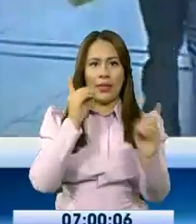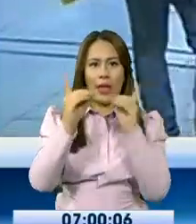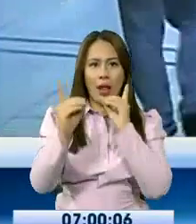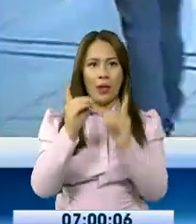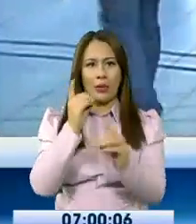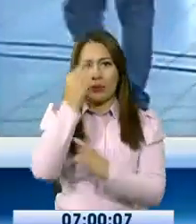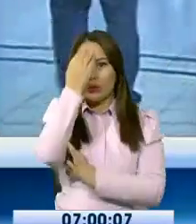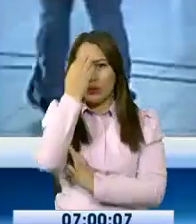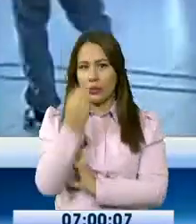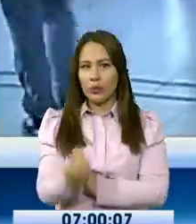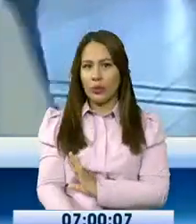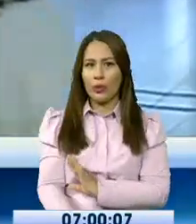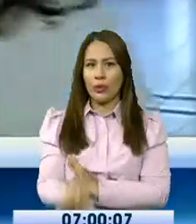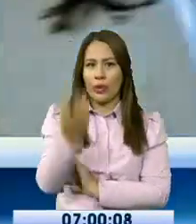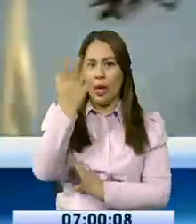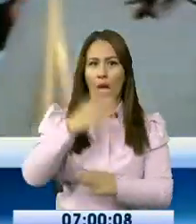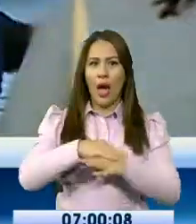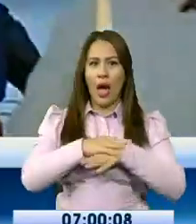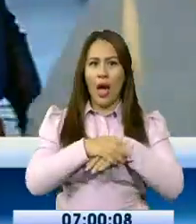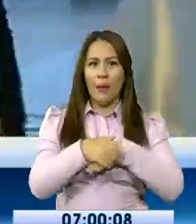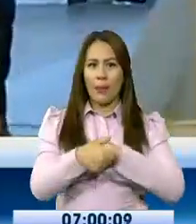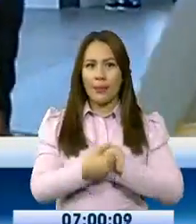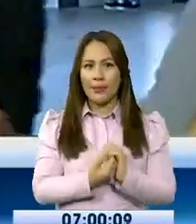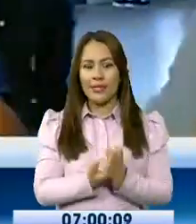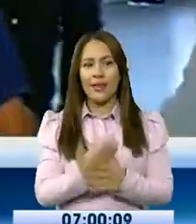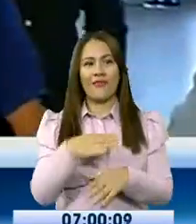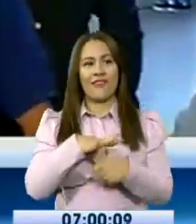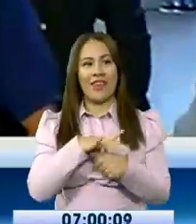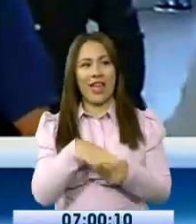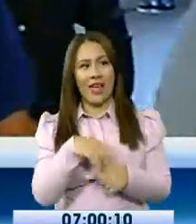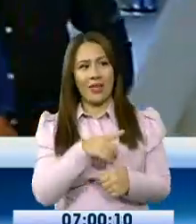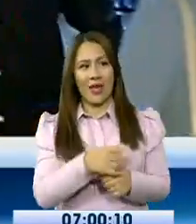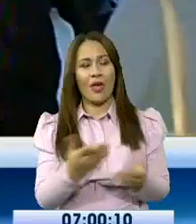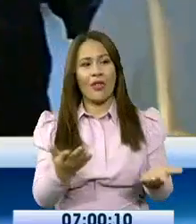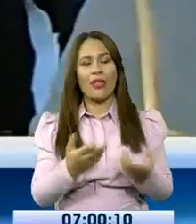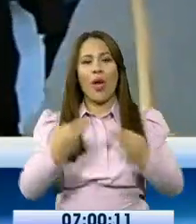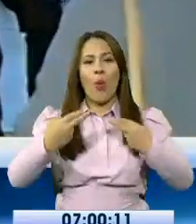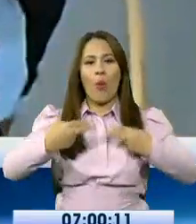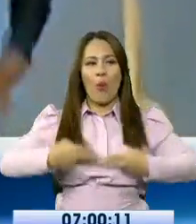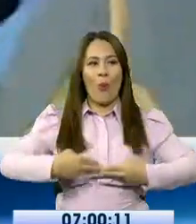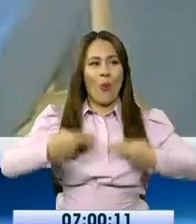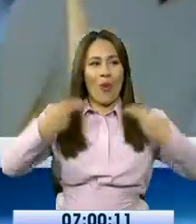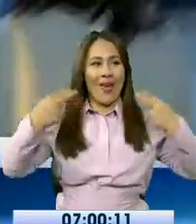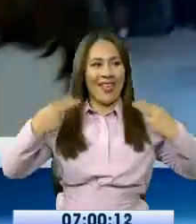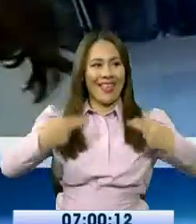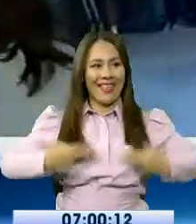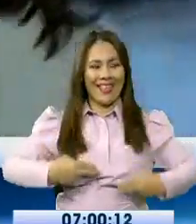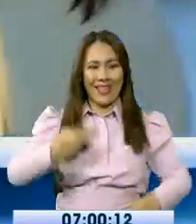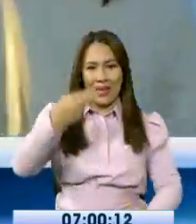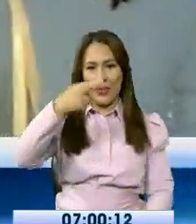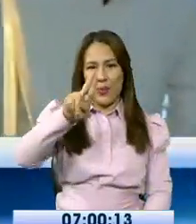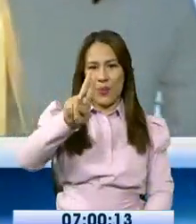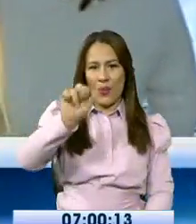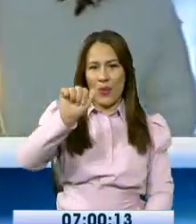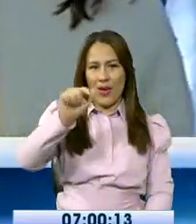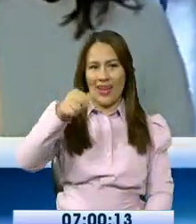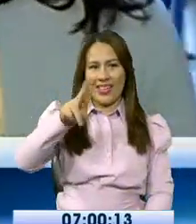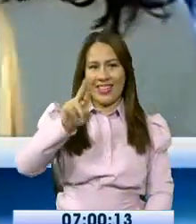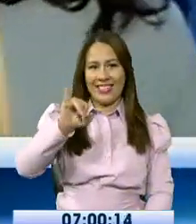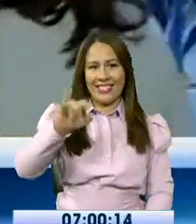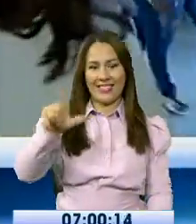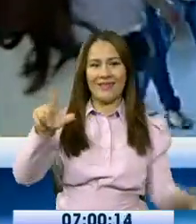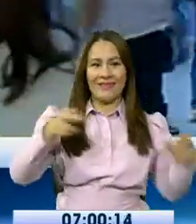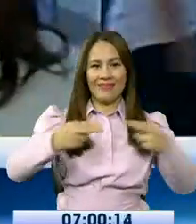días. Aprovechando el feriado para salir con su esposa. ¿A dónde se dirige? A Guaquilla. ¿Guaquillas? Sí. Amiga, buenos días. ¿Contenta que va a Guaquillas? Sí,